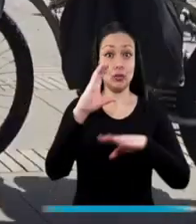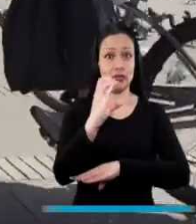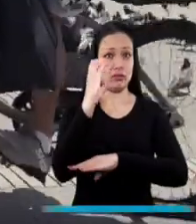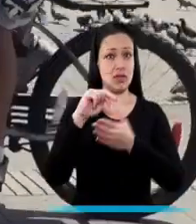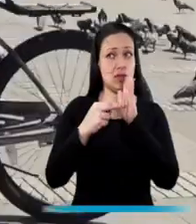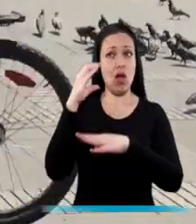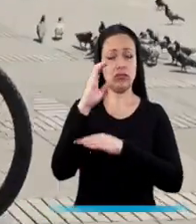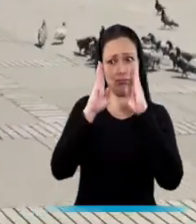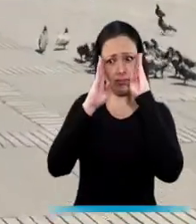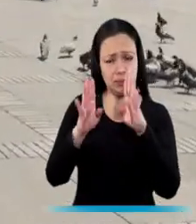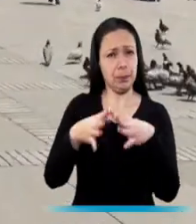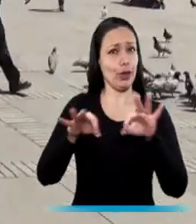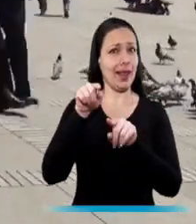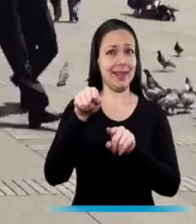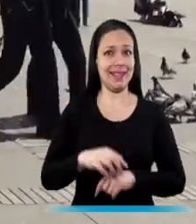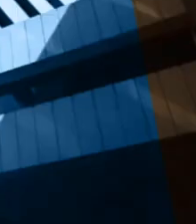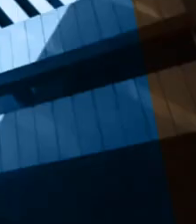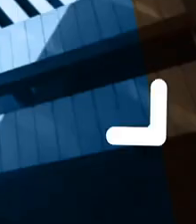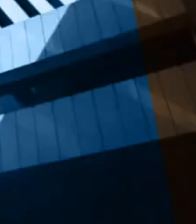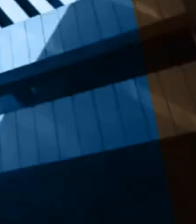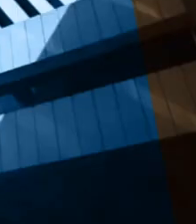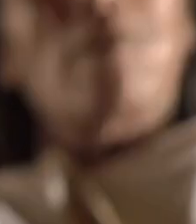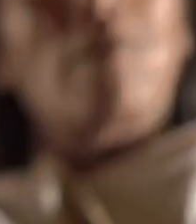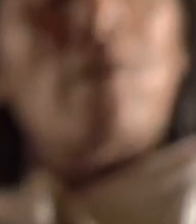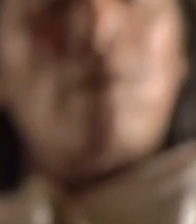El ciudadano es el centro de nuestras acciones en la Procu.